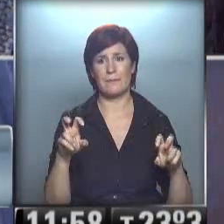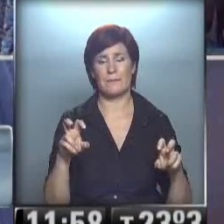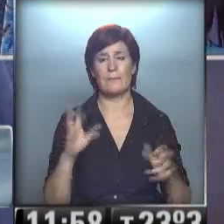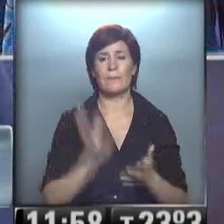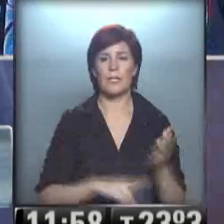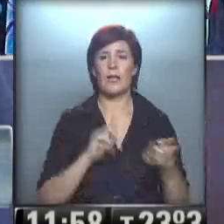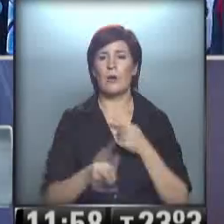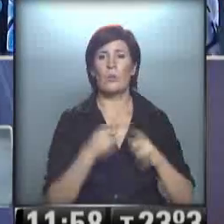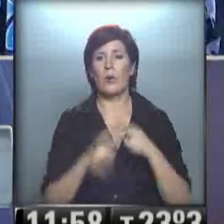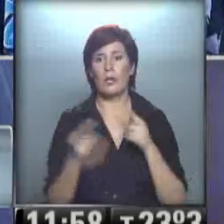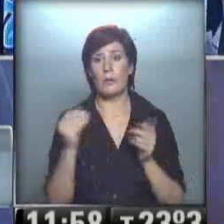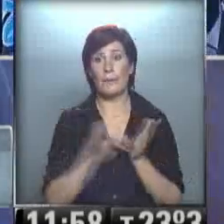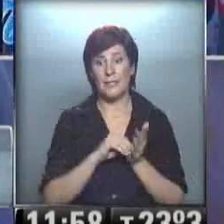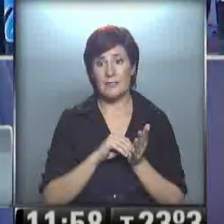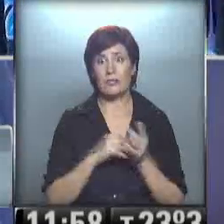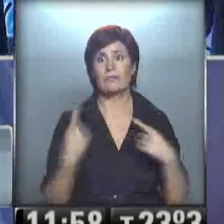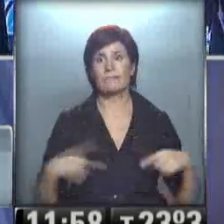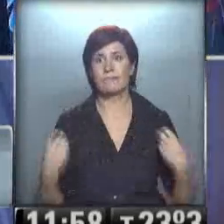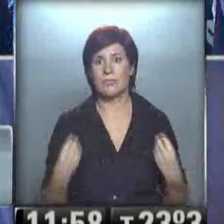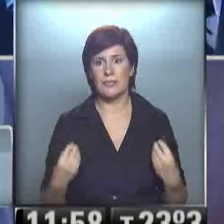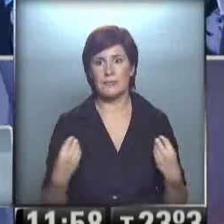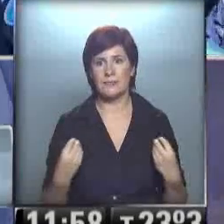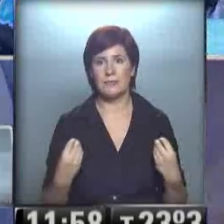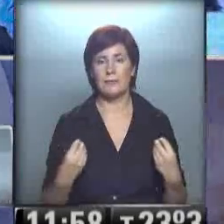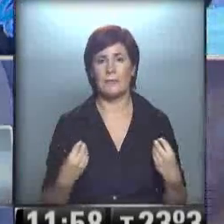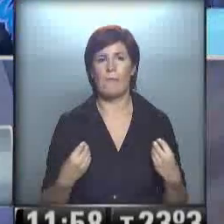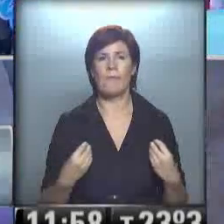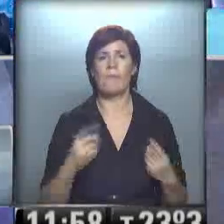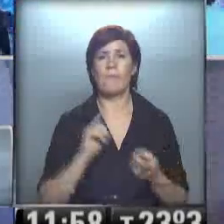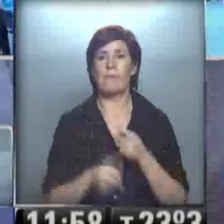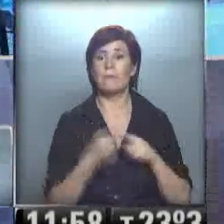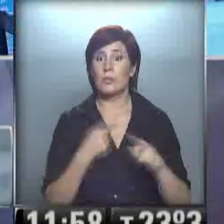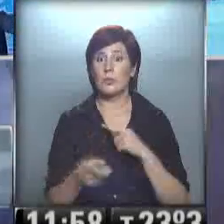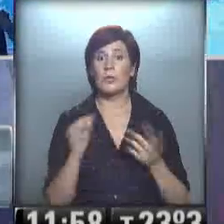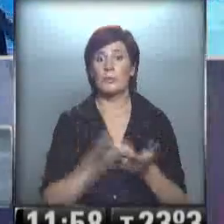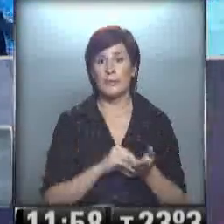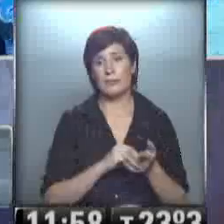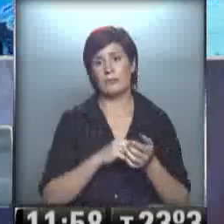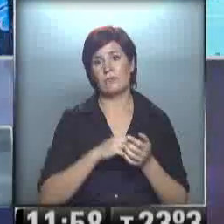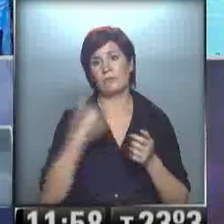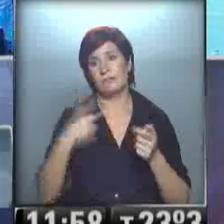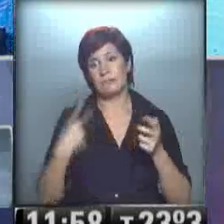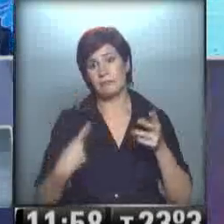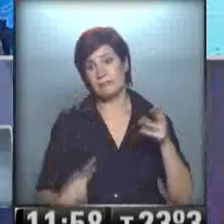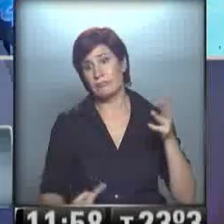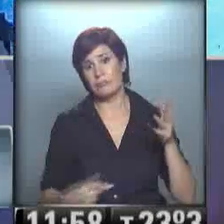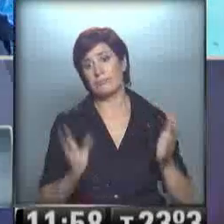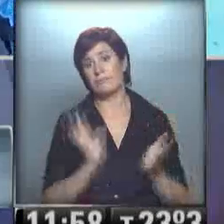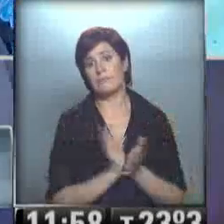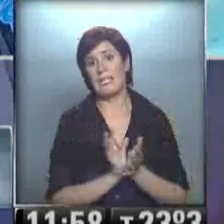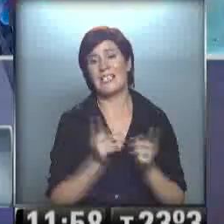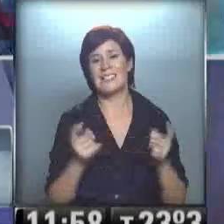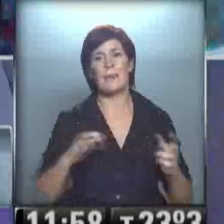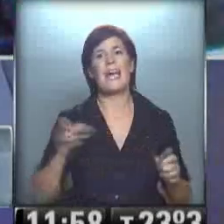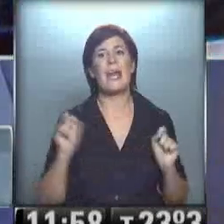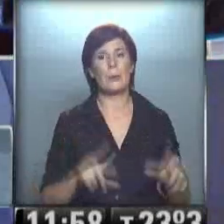de precios incluye una cantidad limitada de productos, que es una canasta básica para